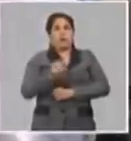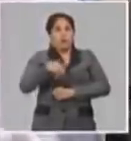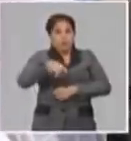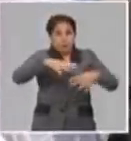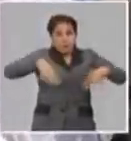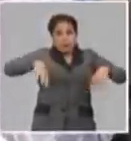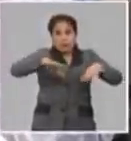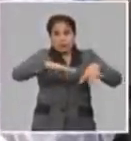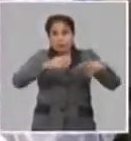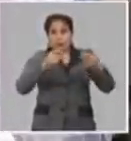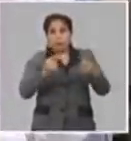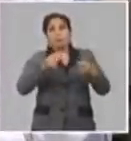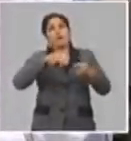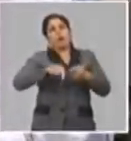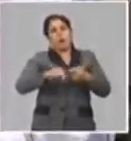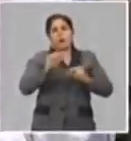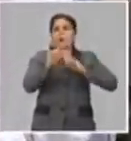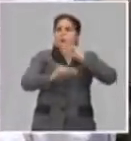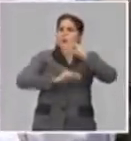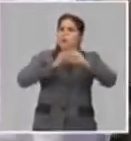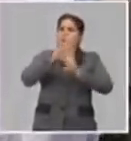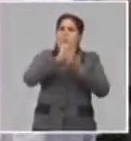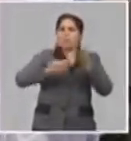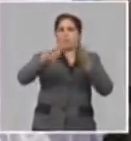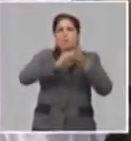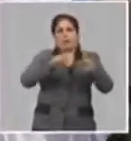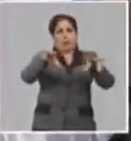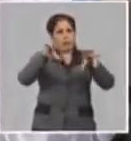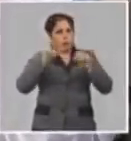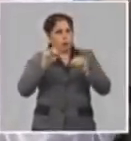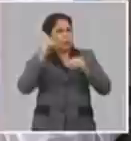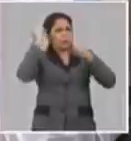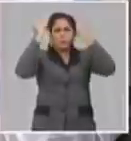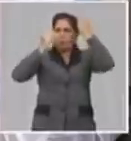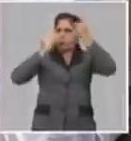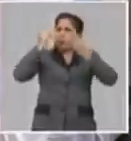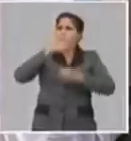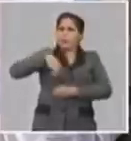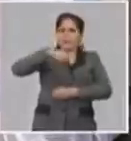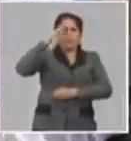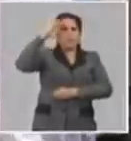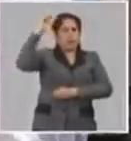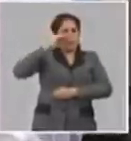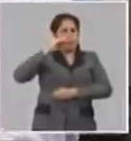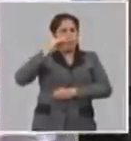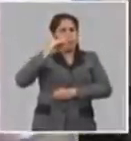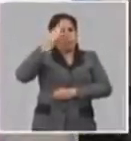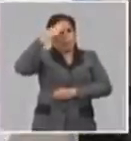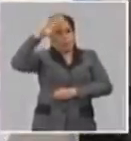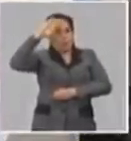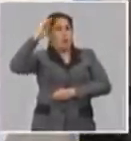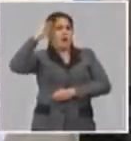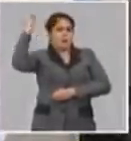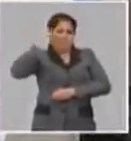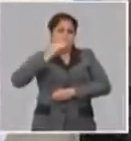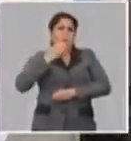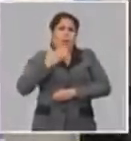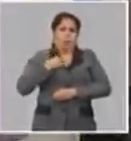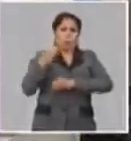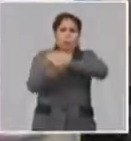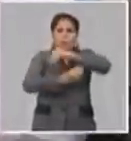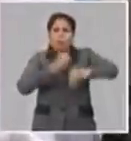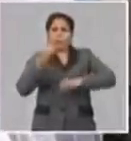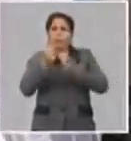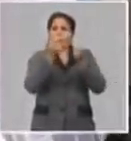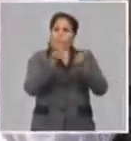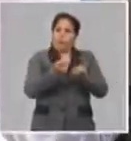escenario hay que reaccionar con una estrategia, repito, concebida con una lógica y con